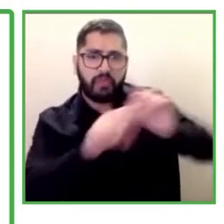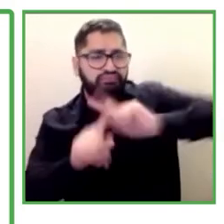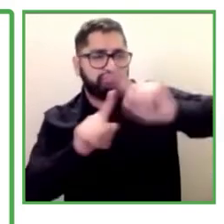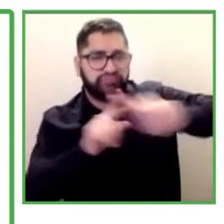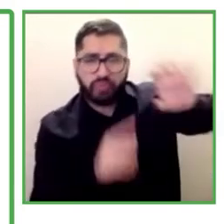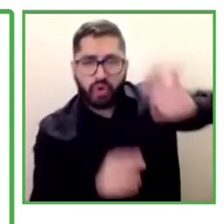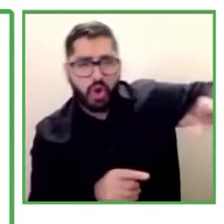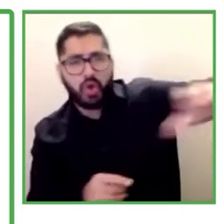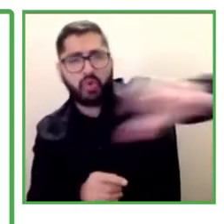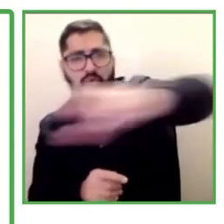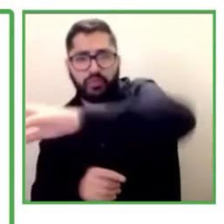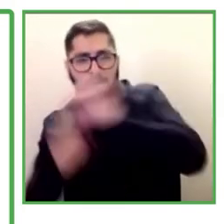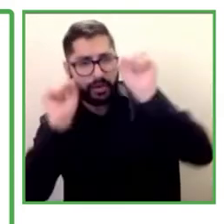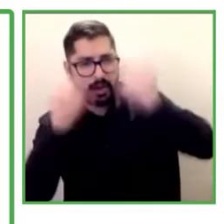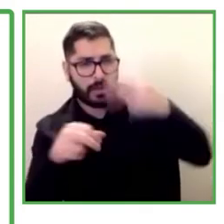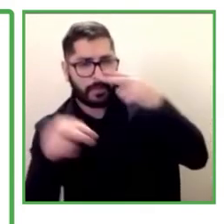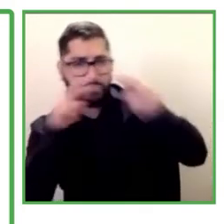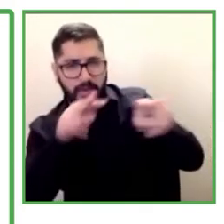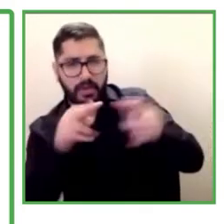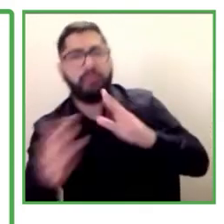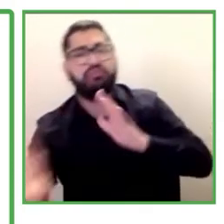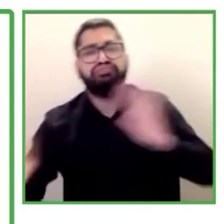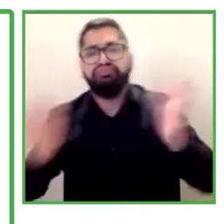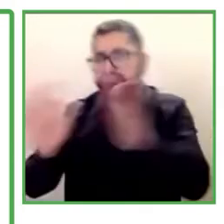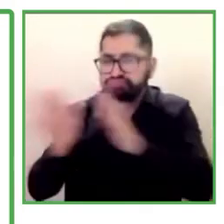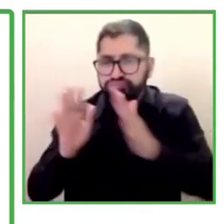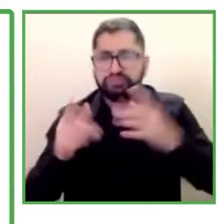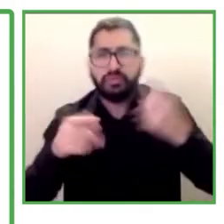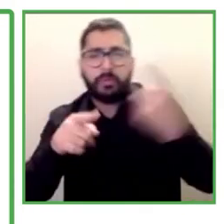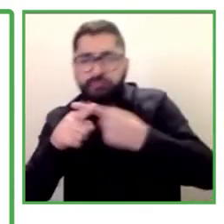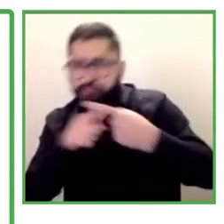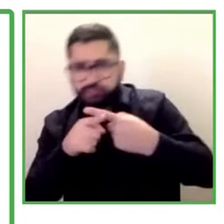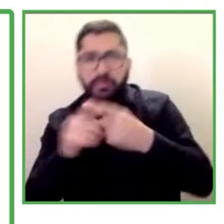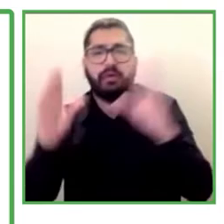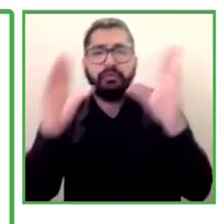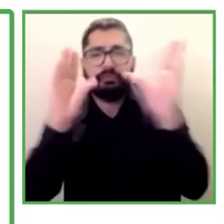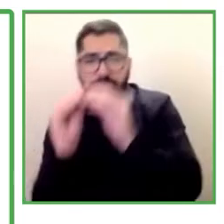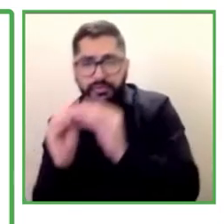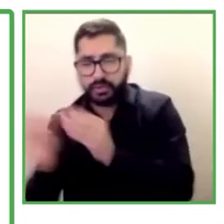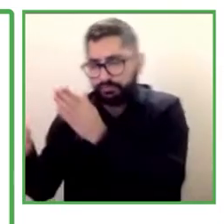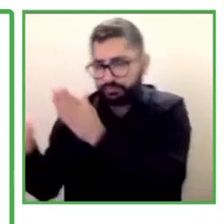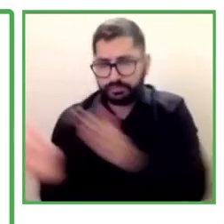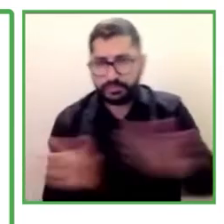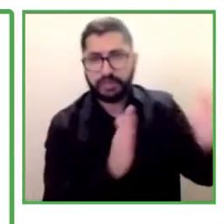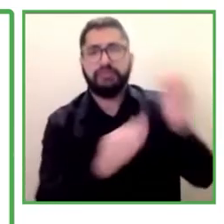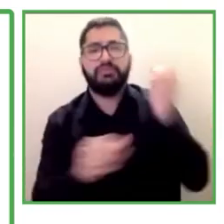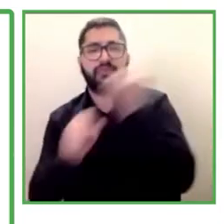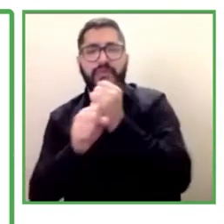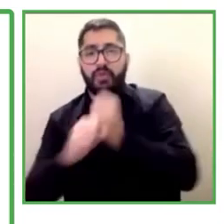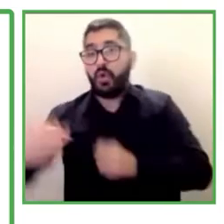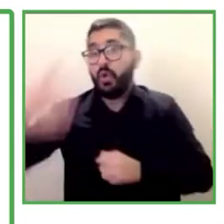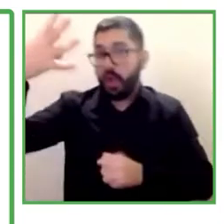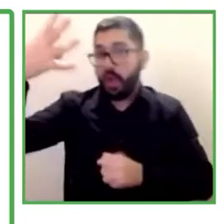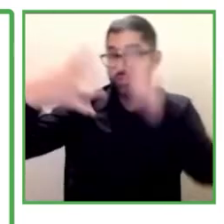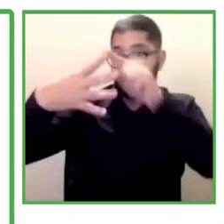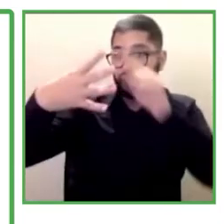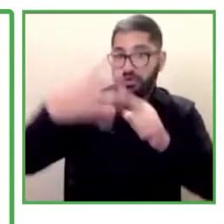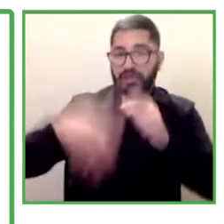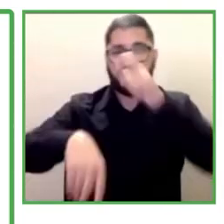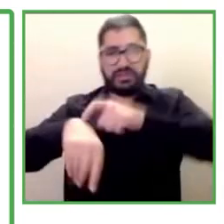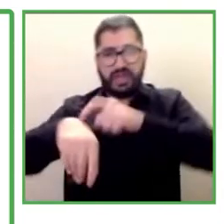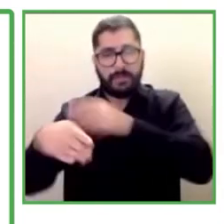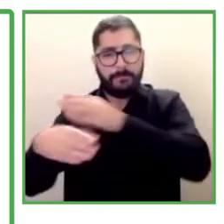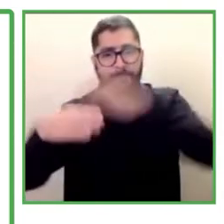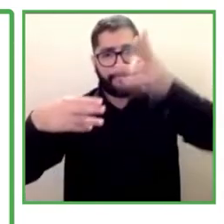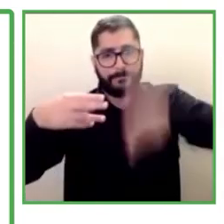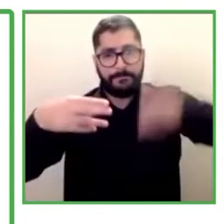impacto del programa Pacto de Productividad, yo lo establecería en cuatro momentos. El primero es todo lo que ha hecho el programa Pacto de Productividad